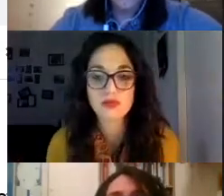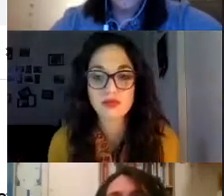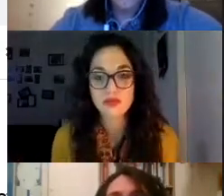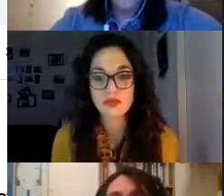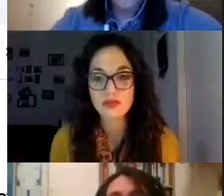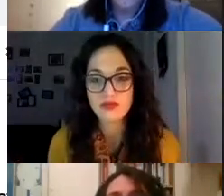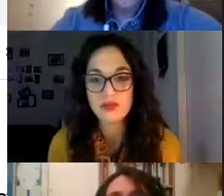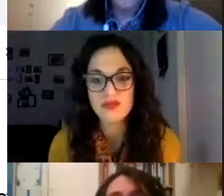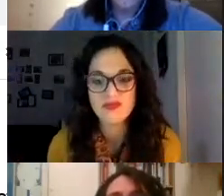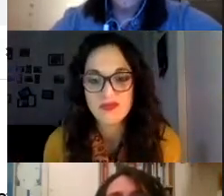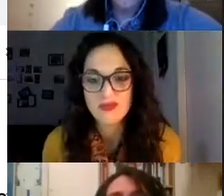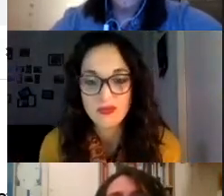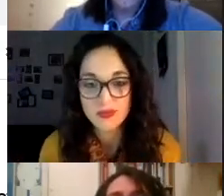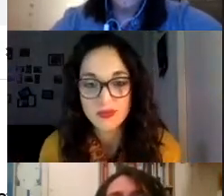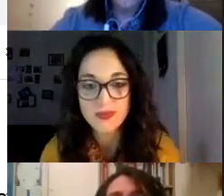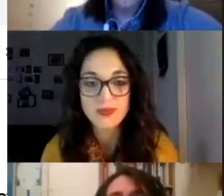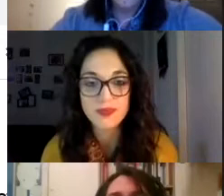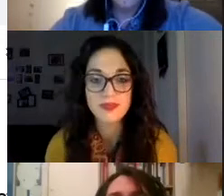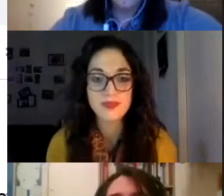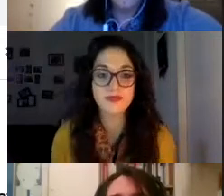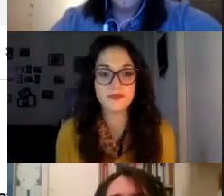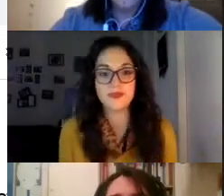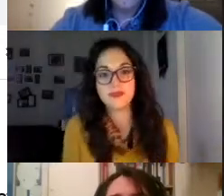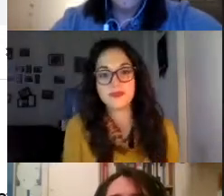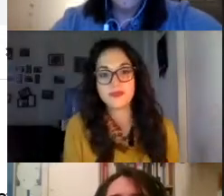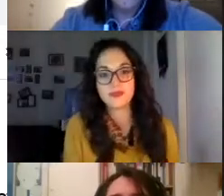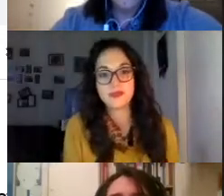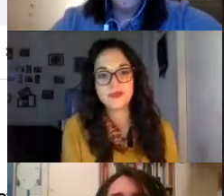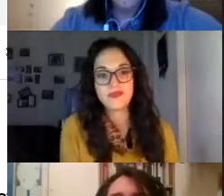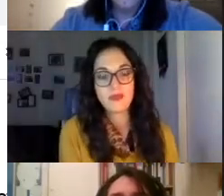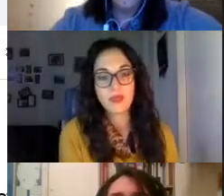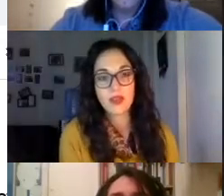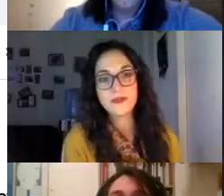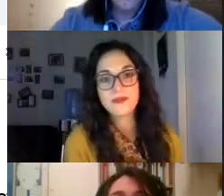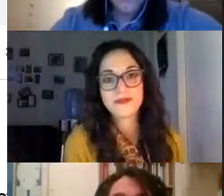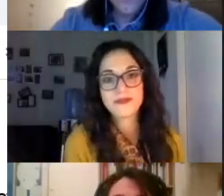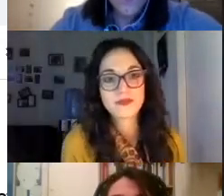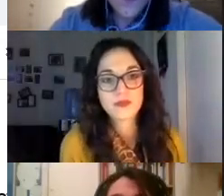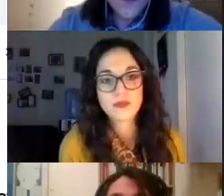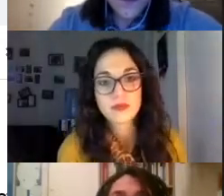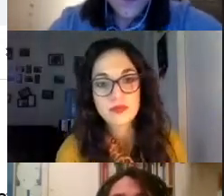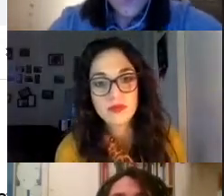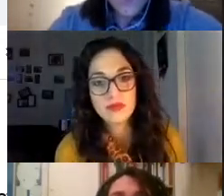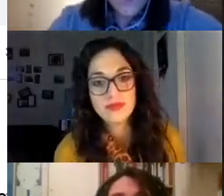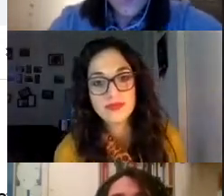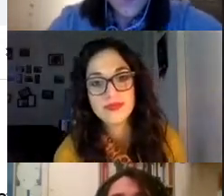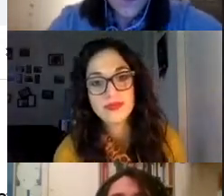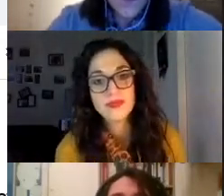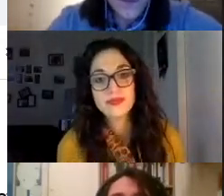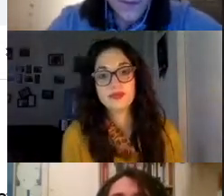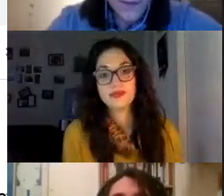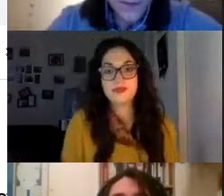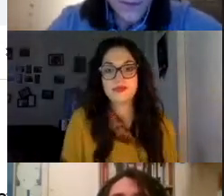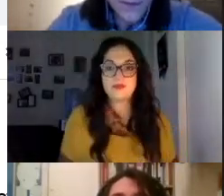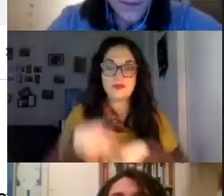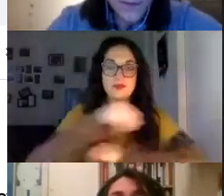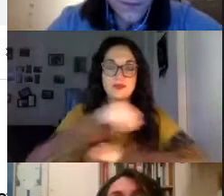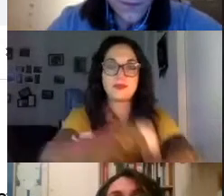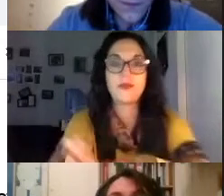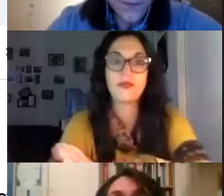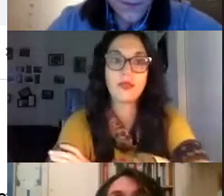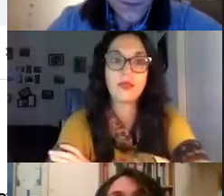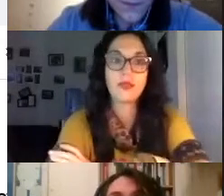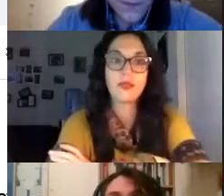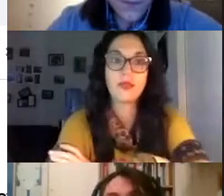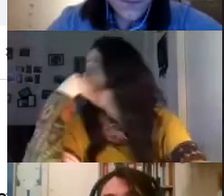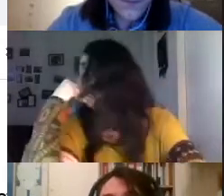poder retroalimentar individualmente a cada estudiante, pero sí podemos hacerlo de manera grupal. Yo